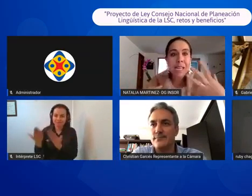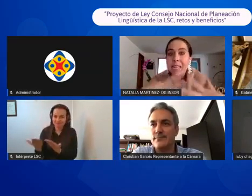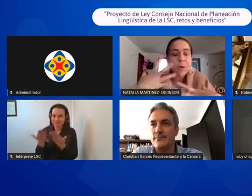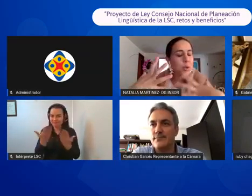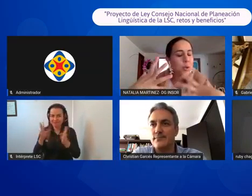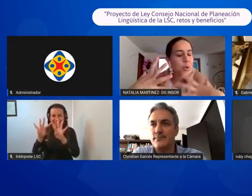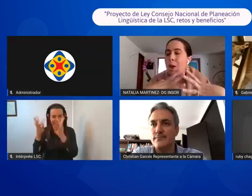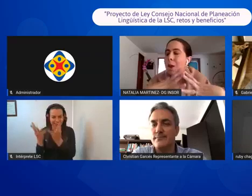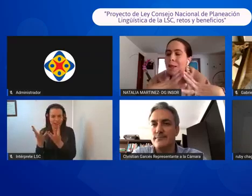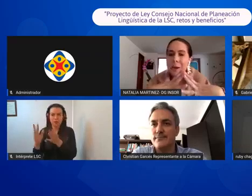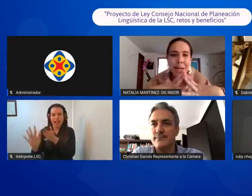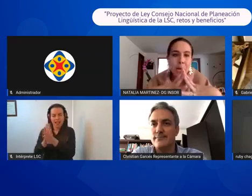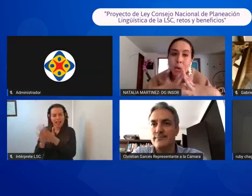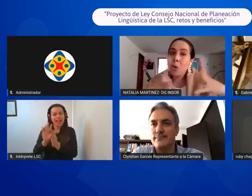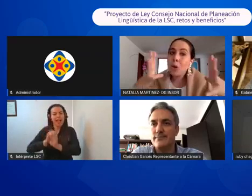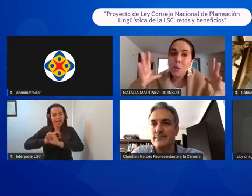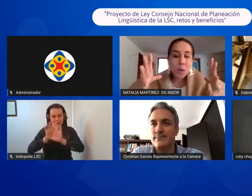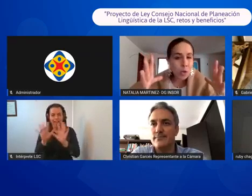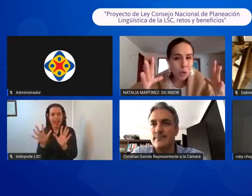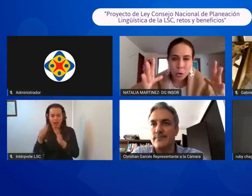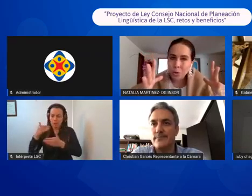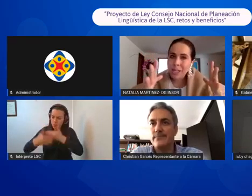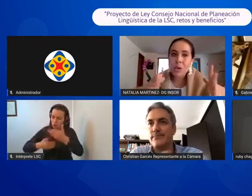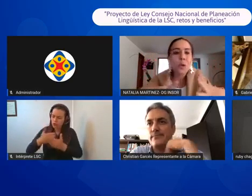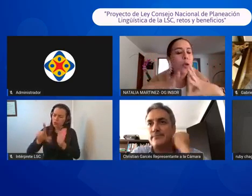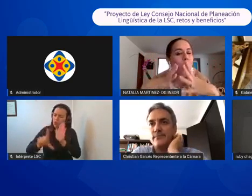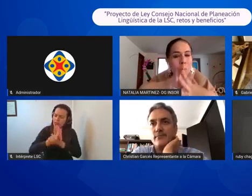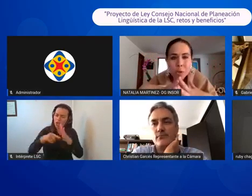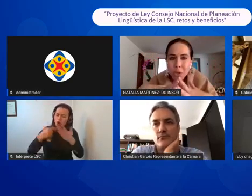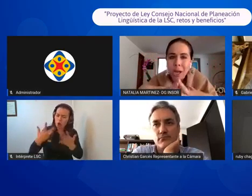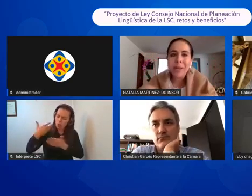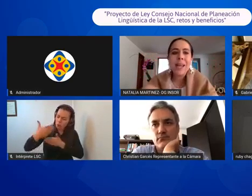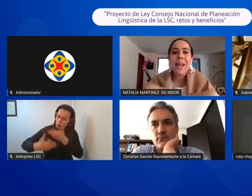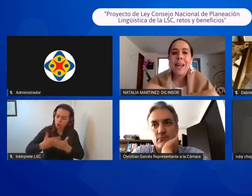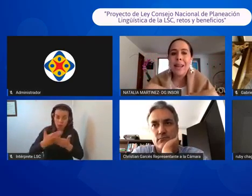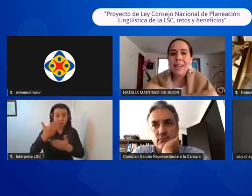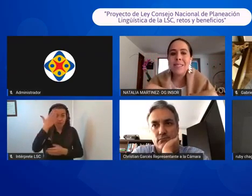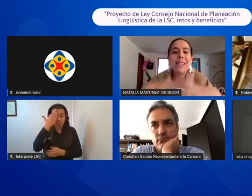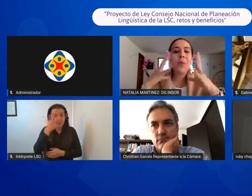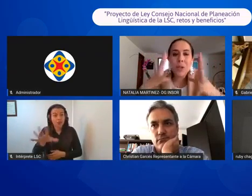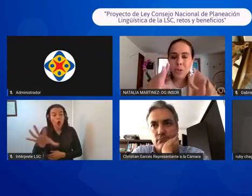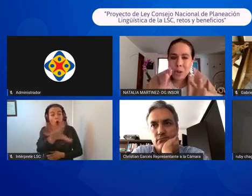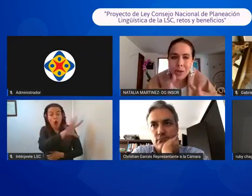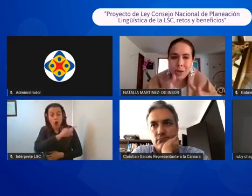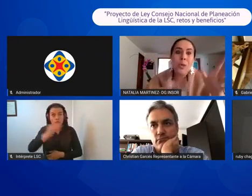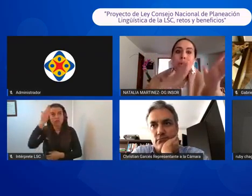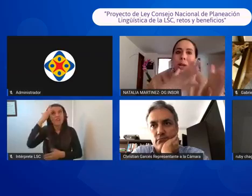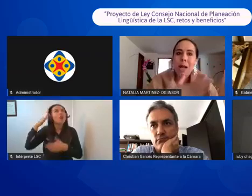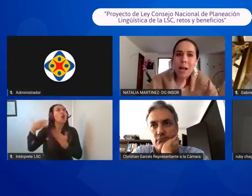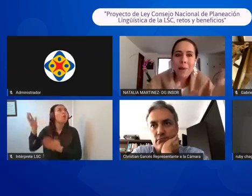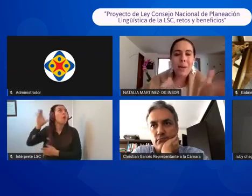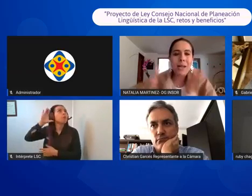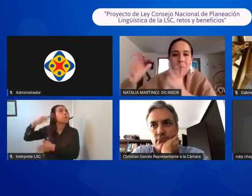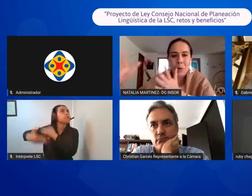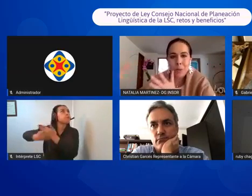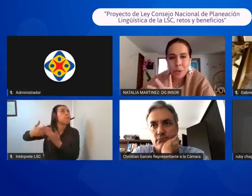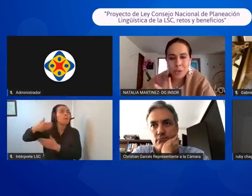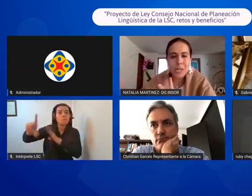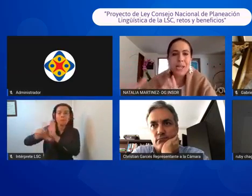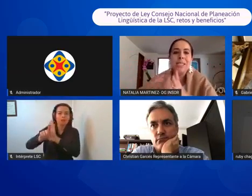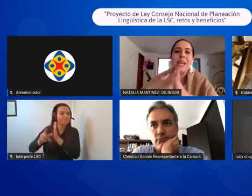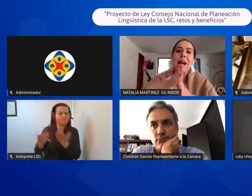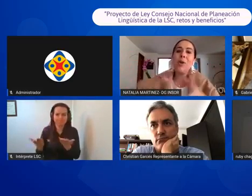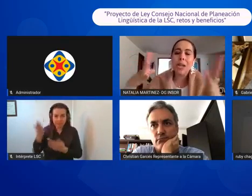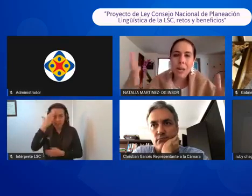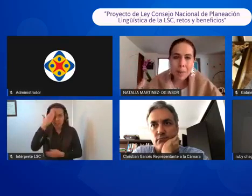procesos legislativos que de verdad no todo el mundo los conoce, no todo el mundo sabe ni siquiera cuántos debates son por cada cámara, ni